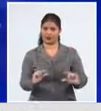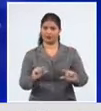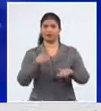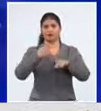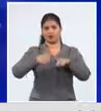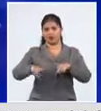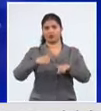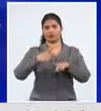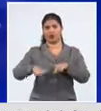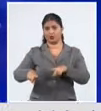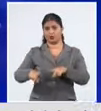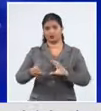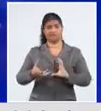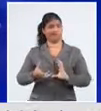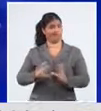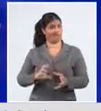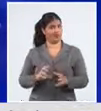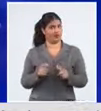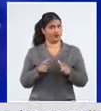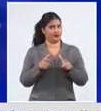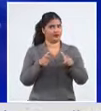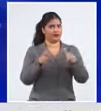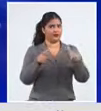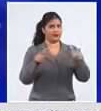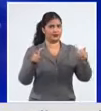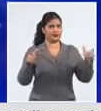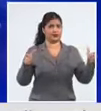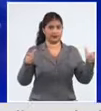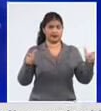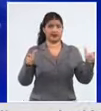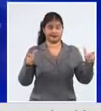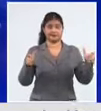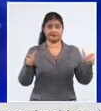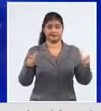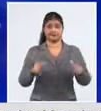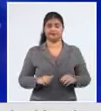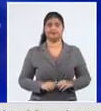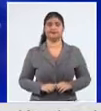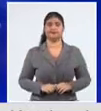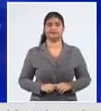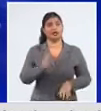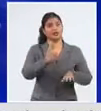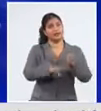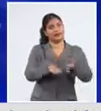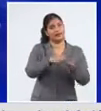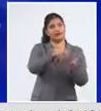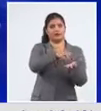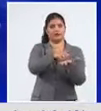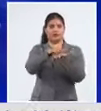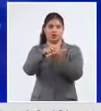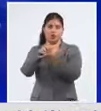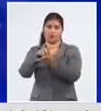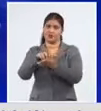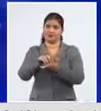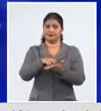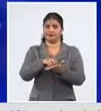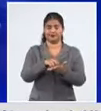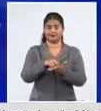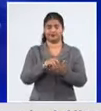se complican. Sin embargo, hemos visto que otros territorios dentro de nuestro país,